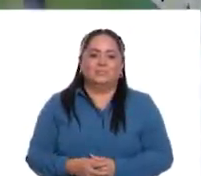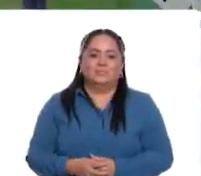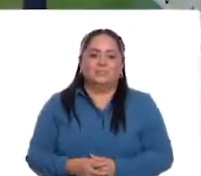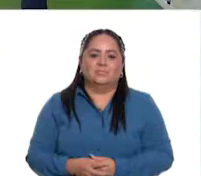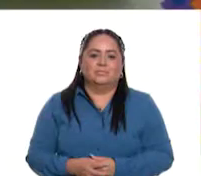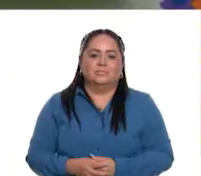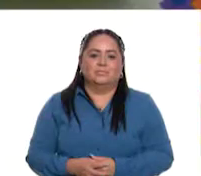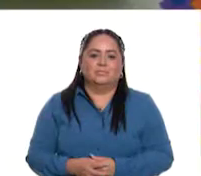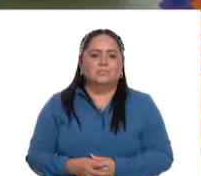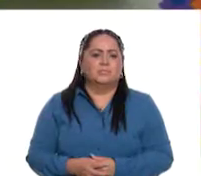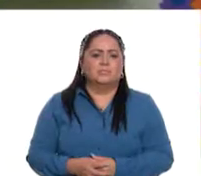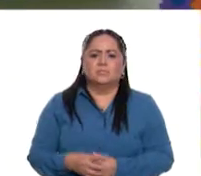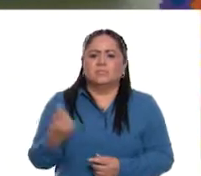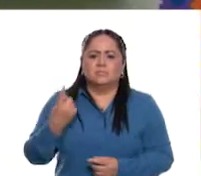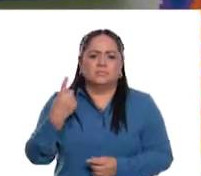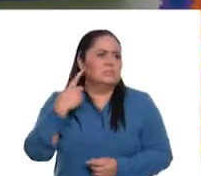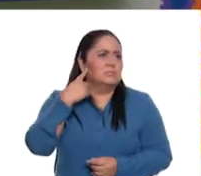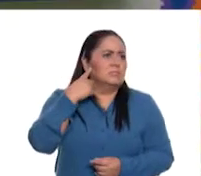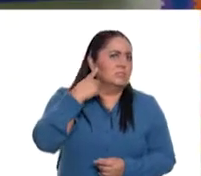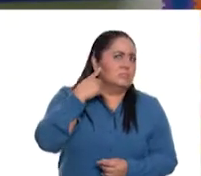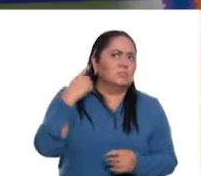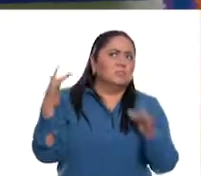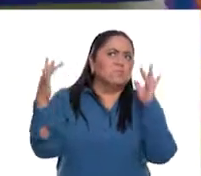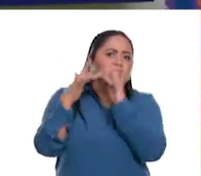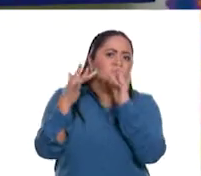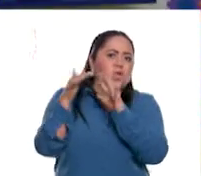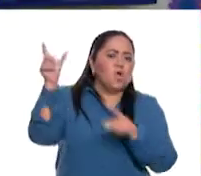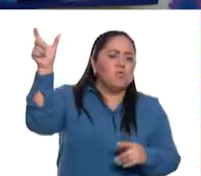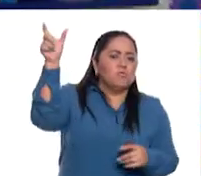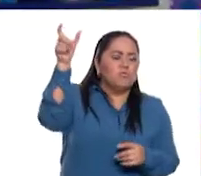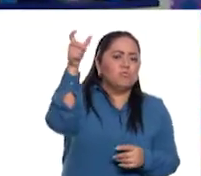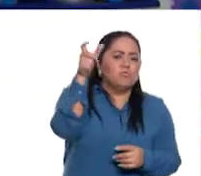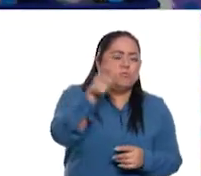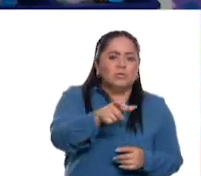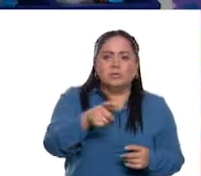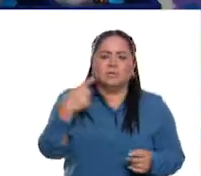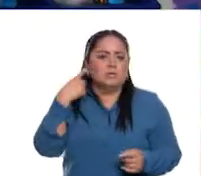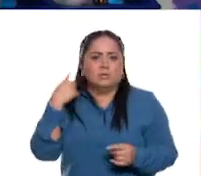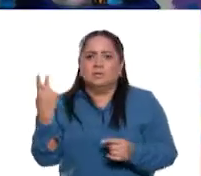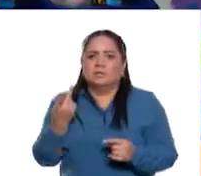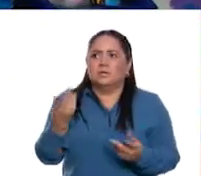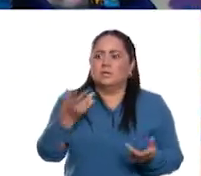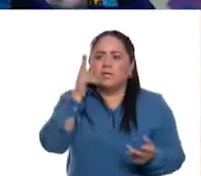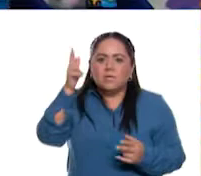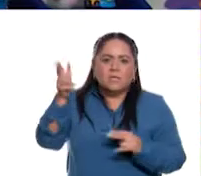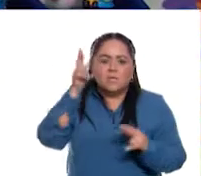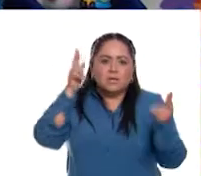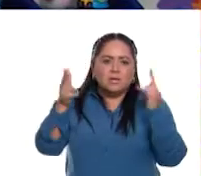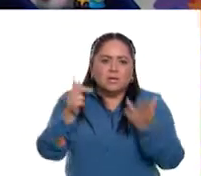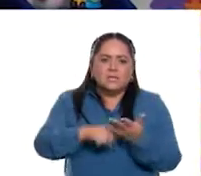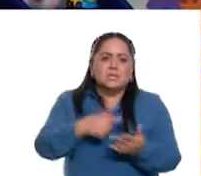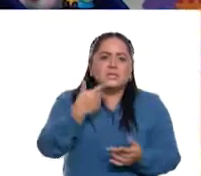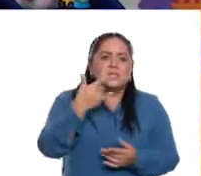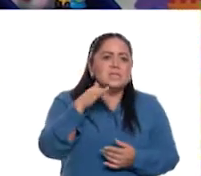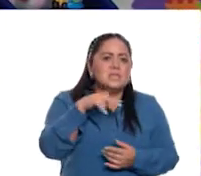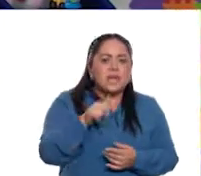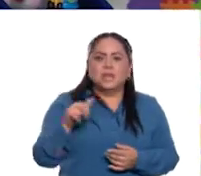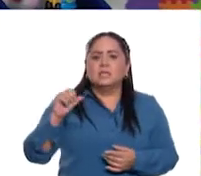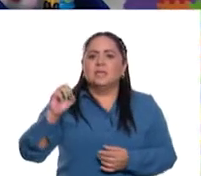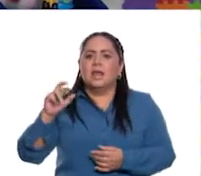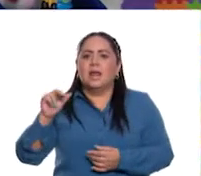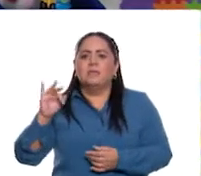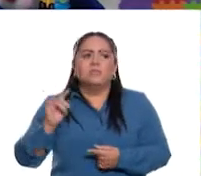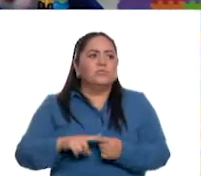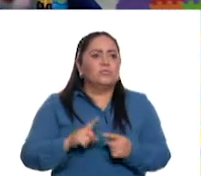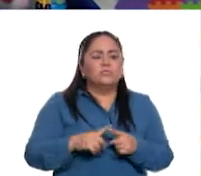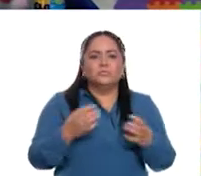Sí, alguien me escucha contactando con la nave espacial Sujoy. Hola, Gina, Serafín, están